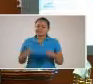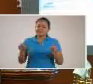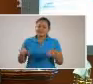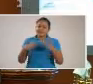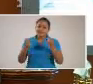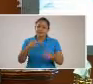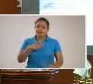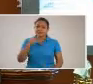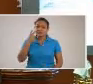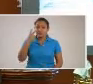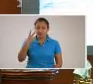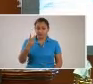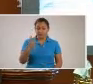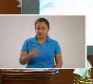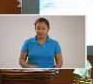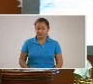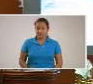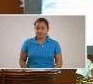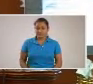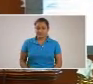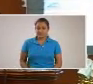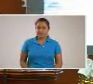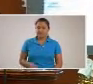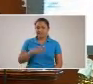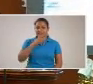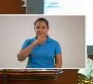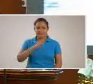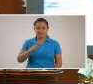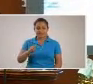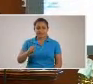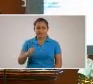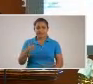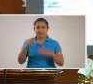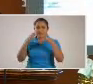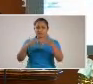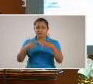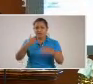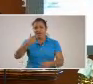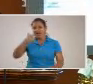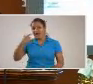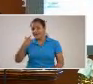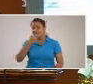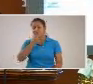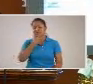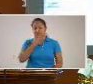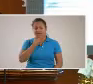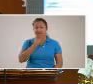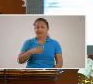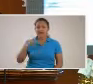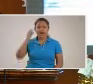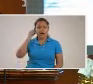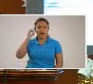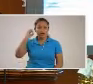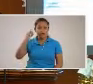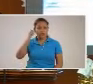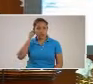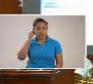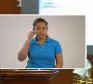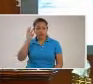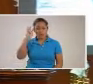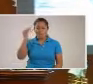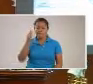Entonces lo que yo veo es que ya le pusieron garfios en las quijadas a Gog. Porque mire,